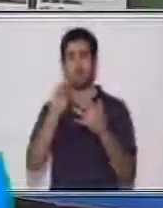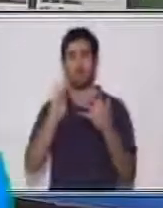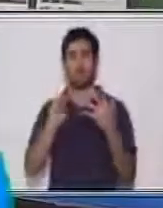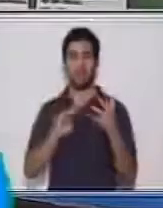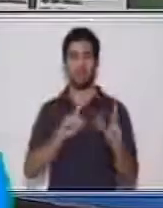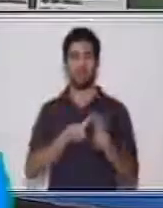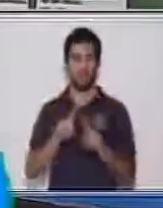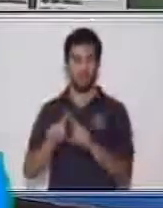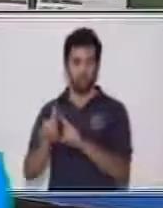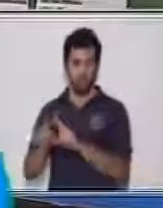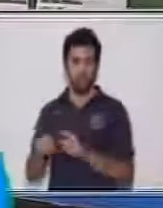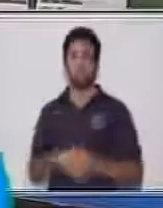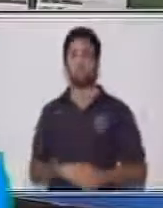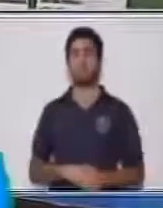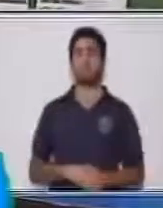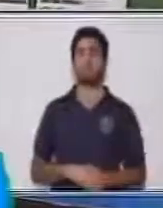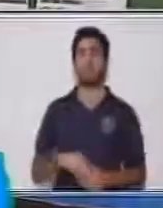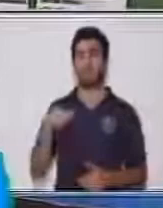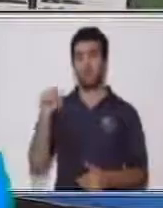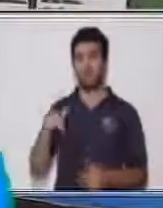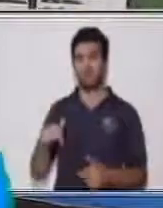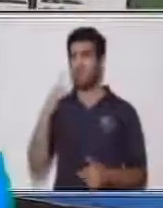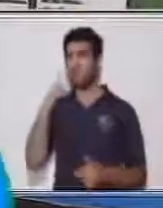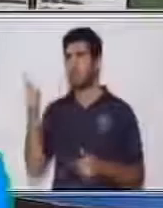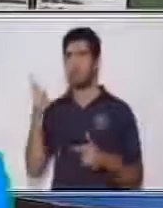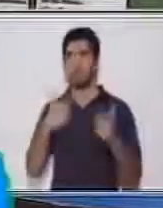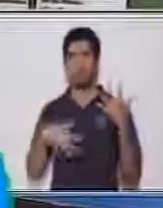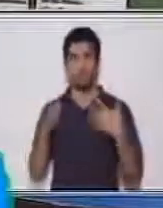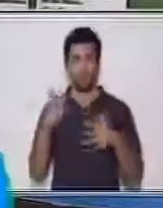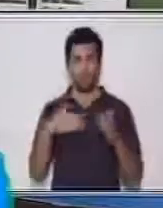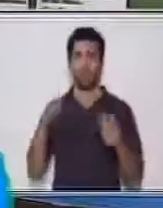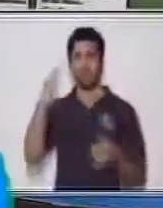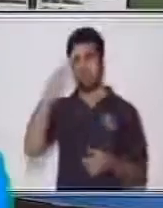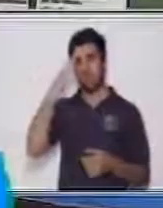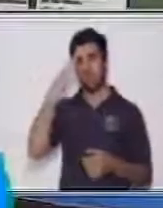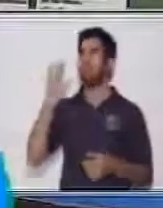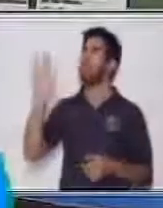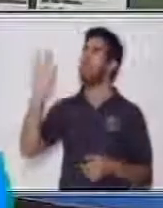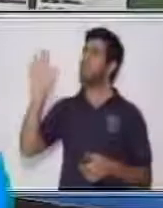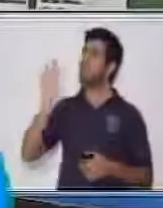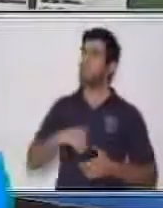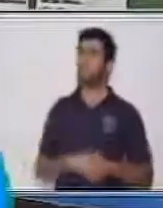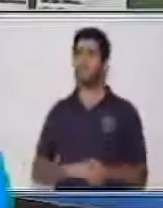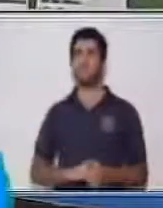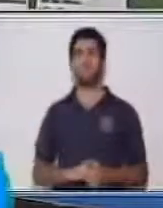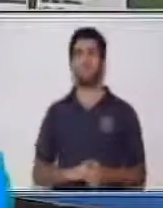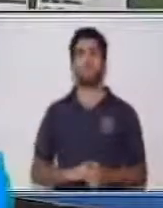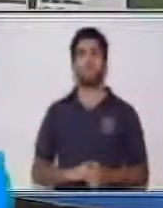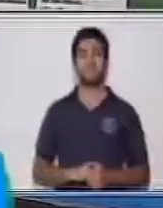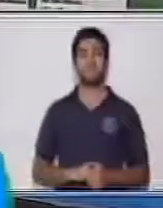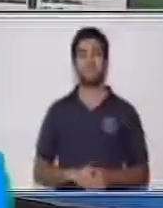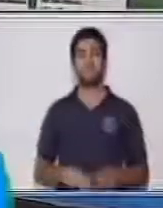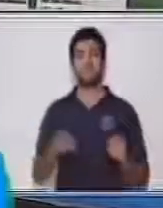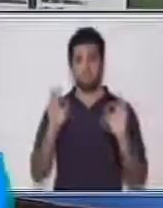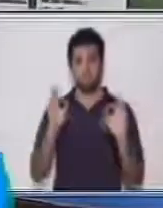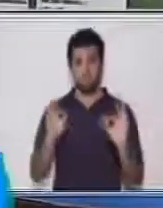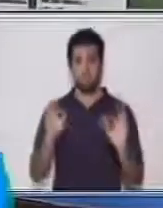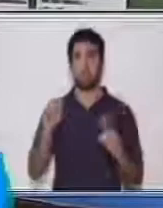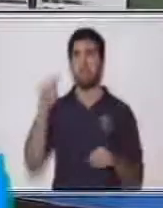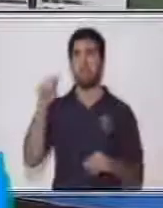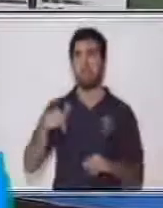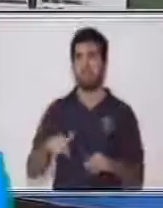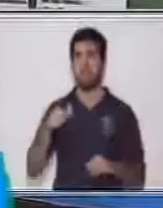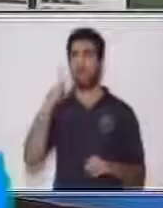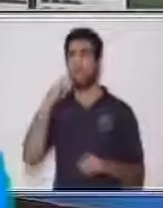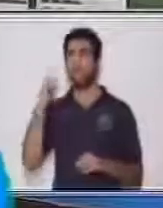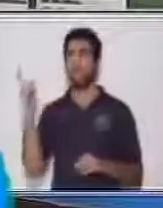pueden servir. Hoy en Lengua de Señas me acompaña Pablo. Hola Pablo, es un gusto verte. Para trabajar lo que es lengua,